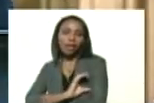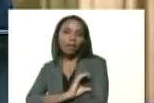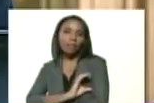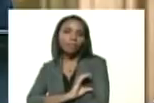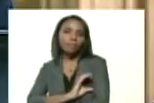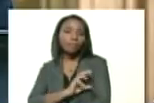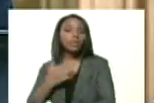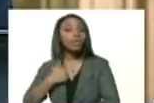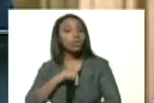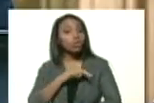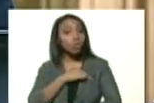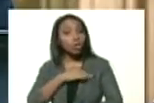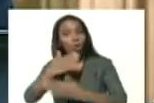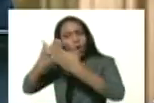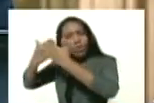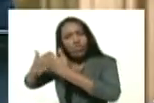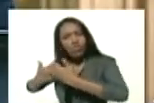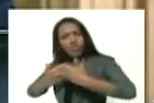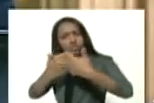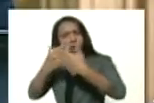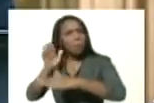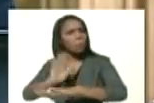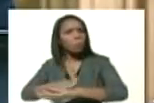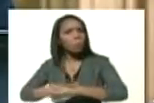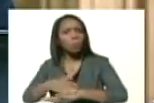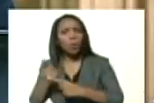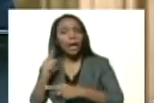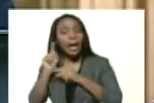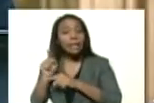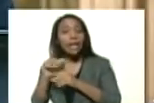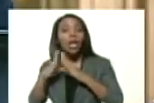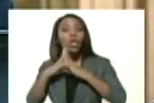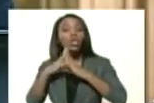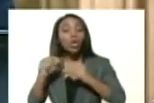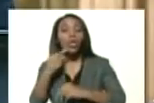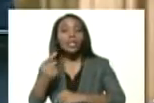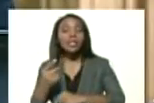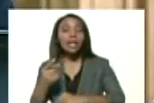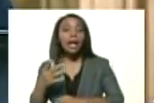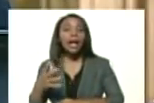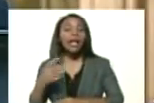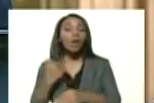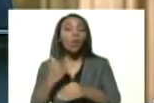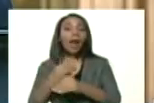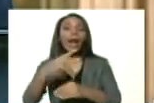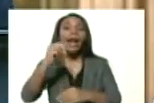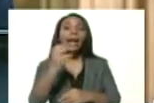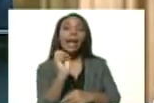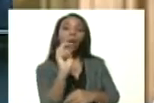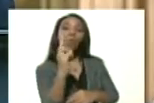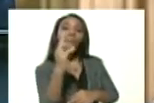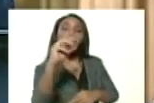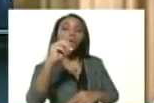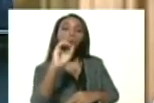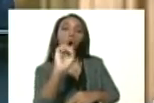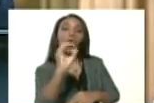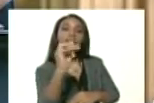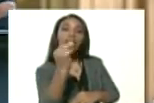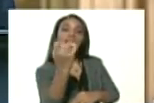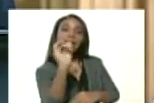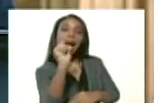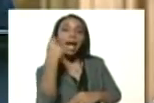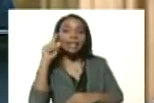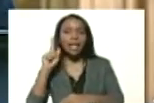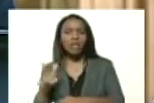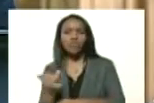estamos haciendo los estudios porque todo decía que era una neumonía y nadie sospechaba de coronavirus lo cual es un error en esta